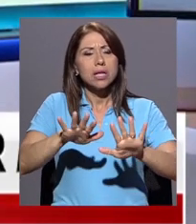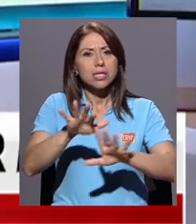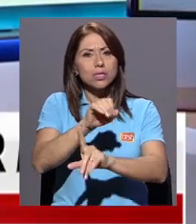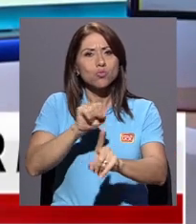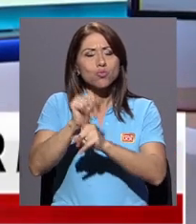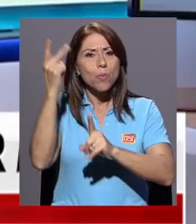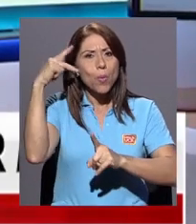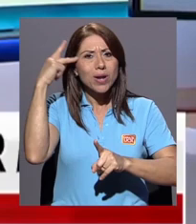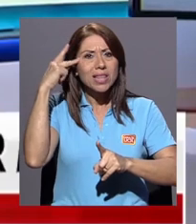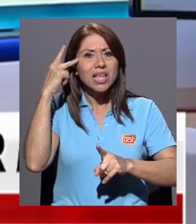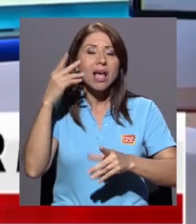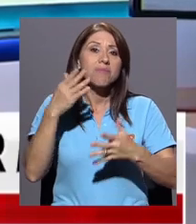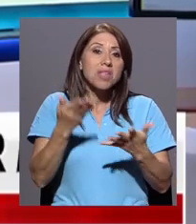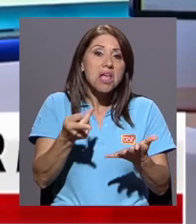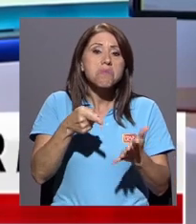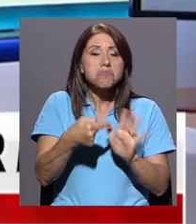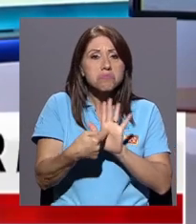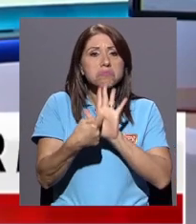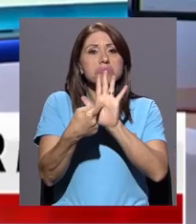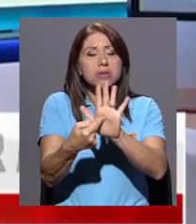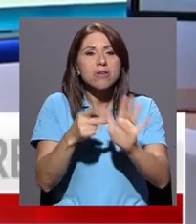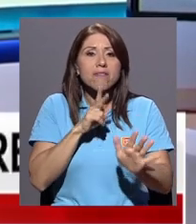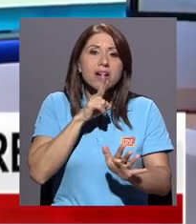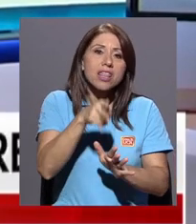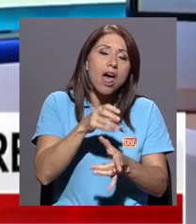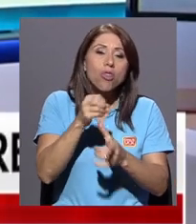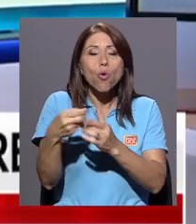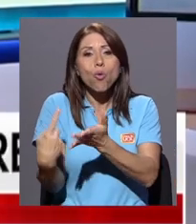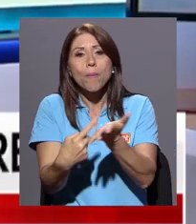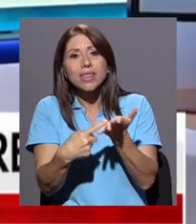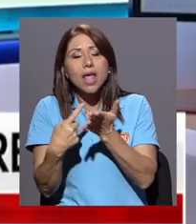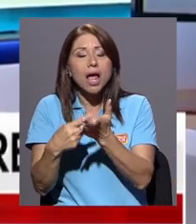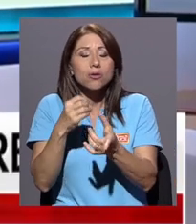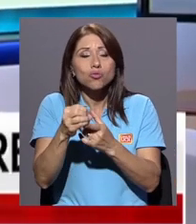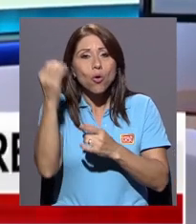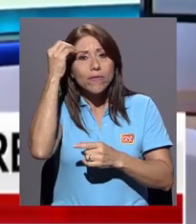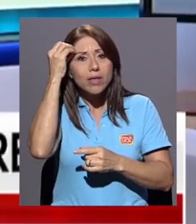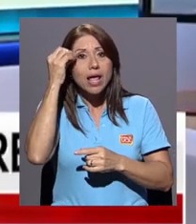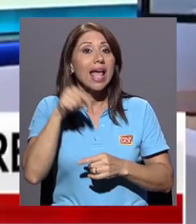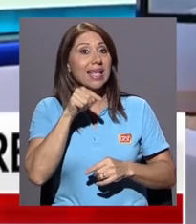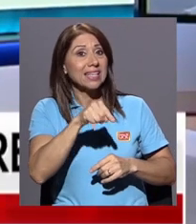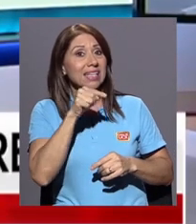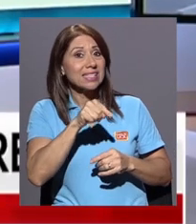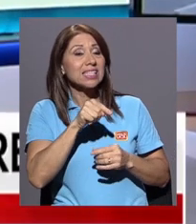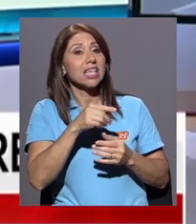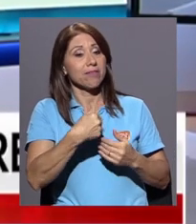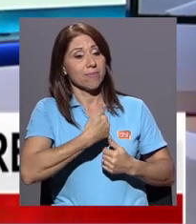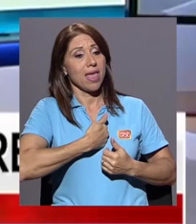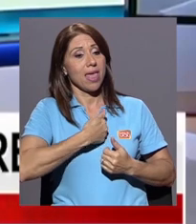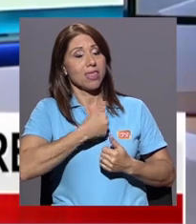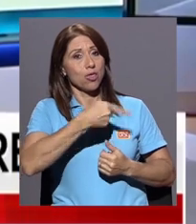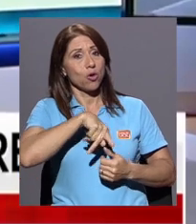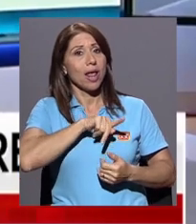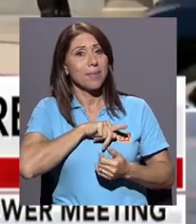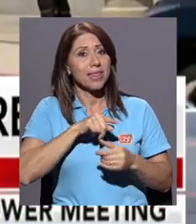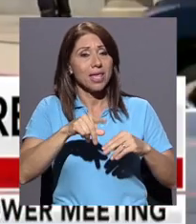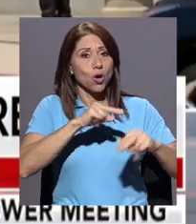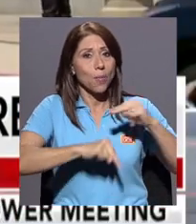ahí reporta la realidad o hace comentarios o formula opinión. ¿Y es así editorialmente y comercialmente? Y con un éxito